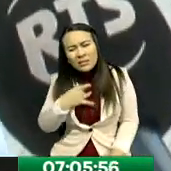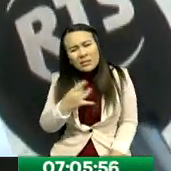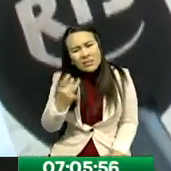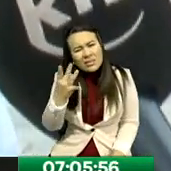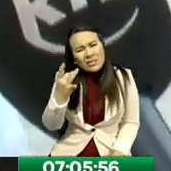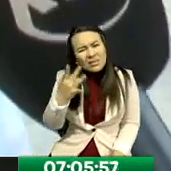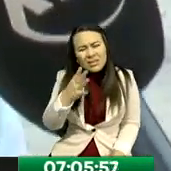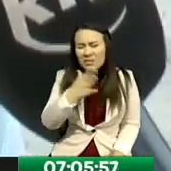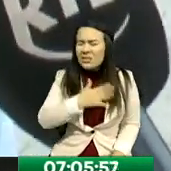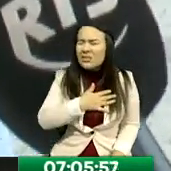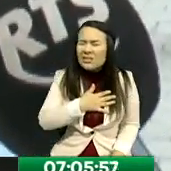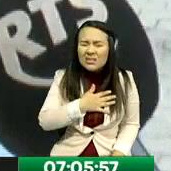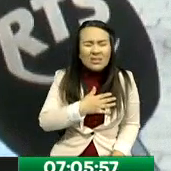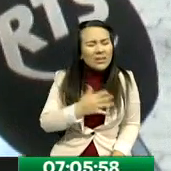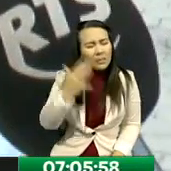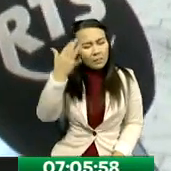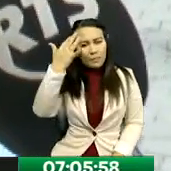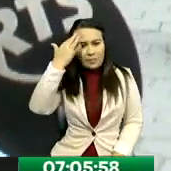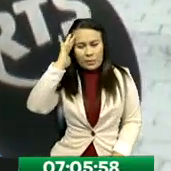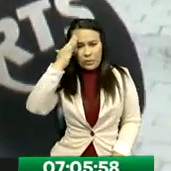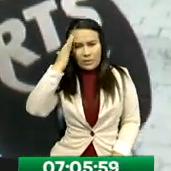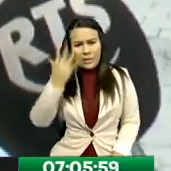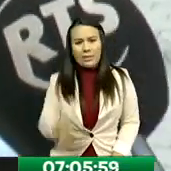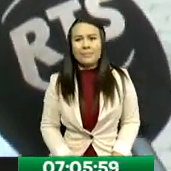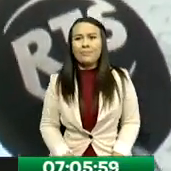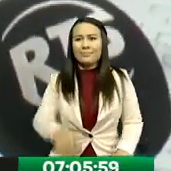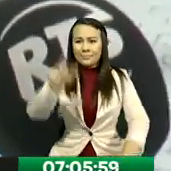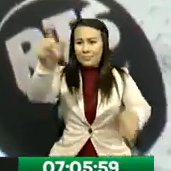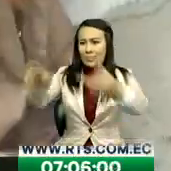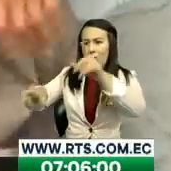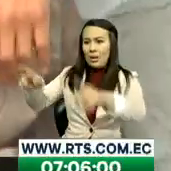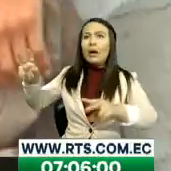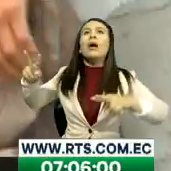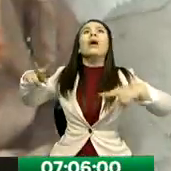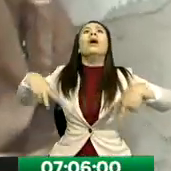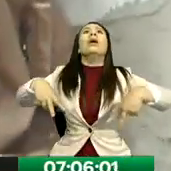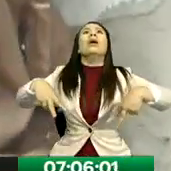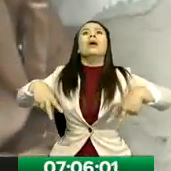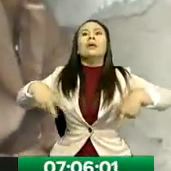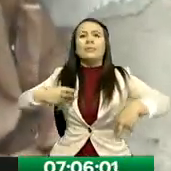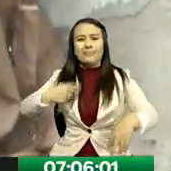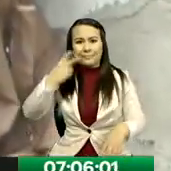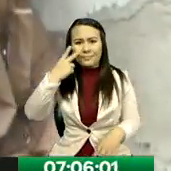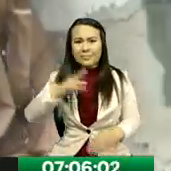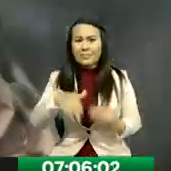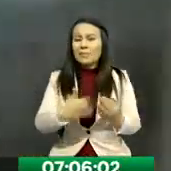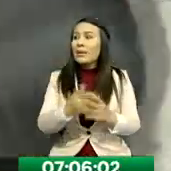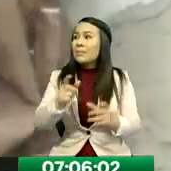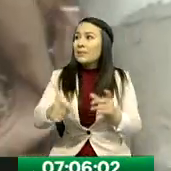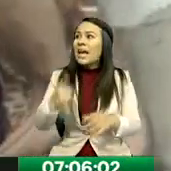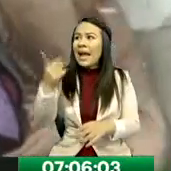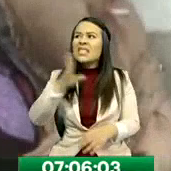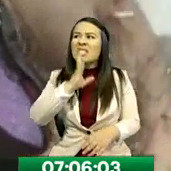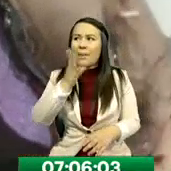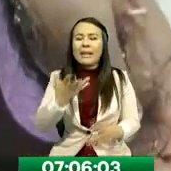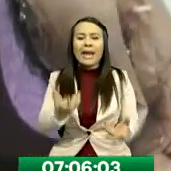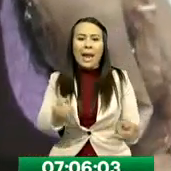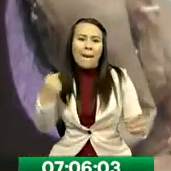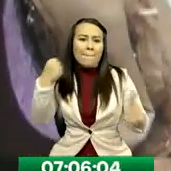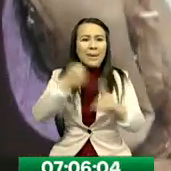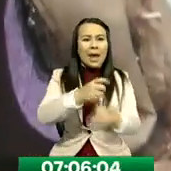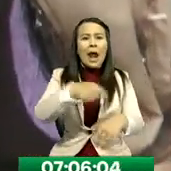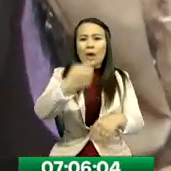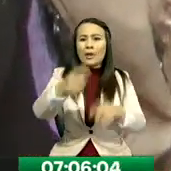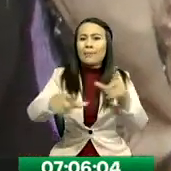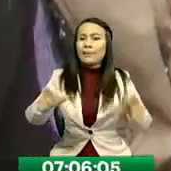preocupado tremendamente porque lo hace enfrente de toda la ciudadanía. Causa temor por donde pasa. Ha intentado agredir en más de una ocasión.